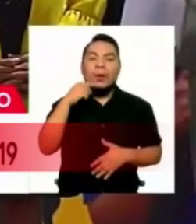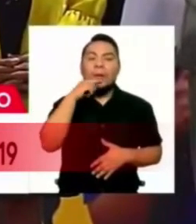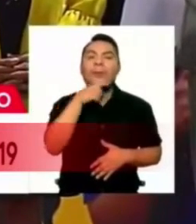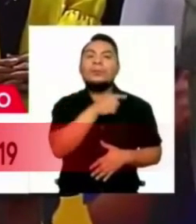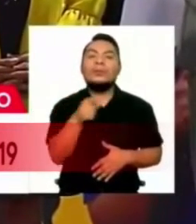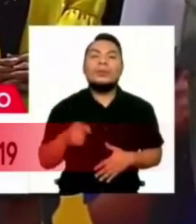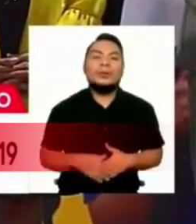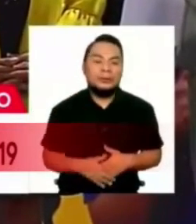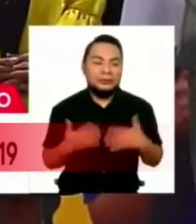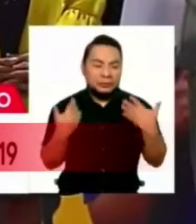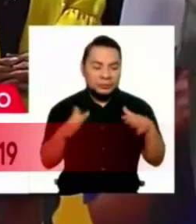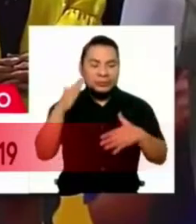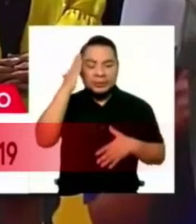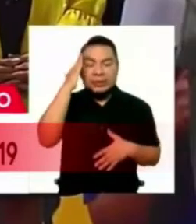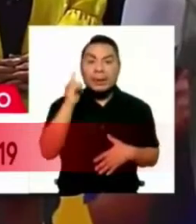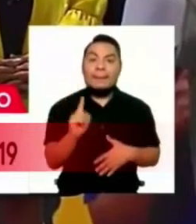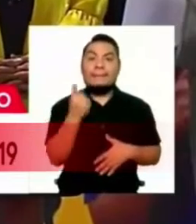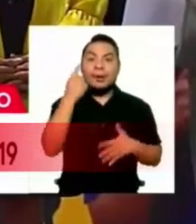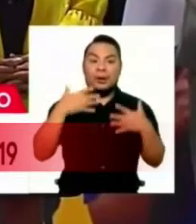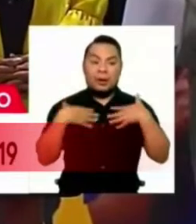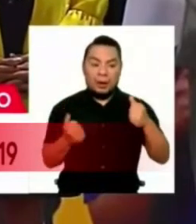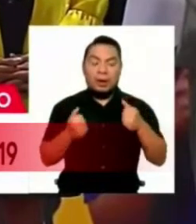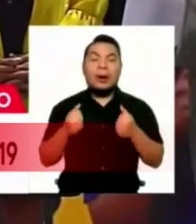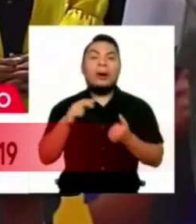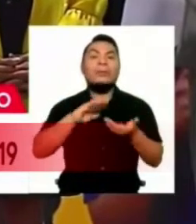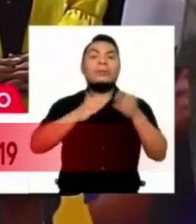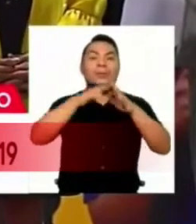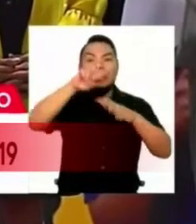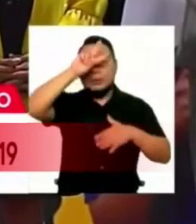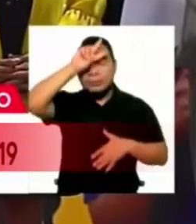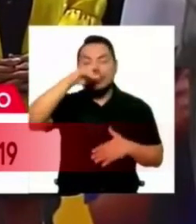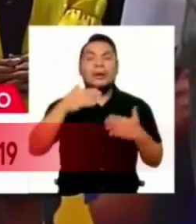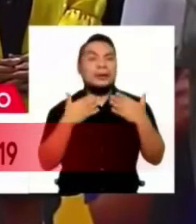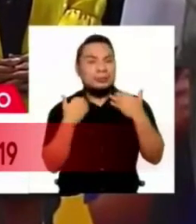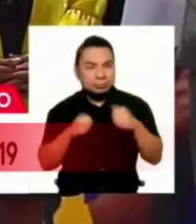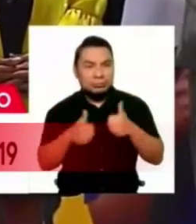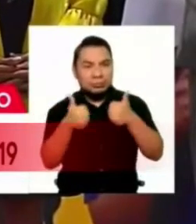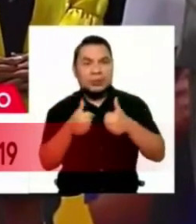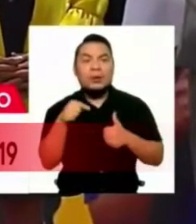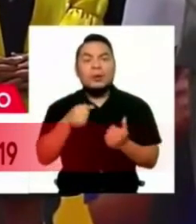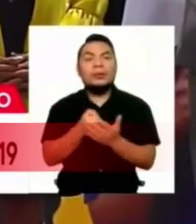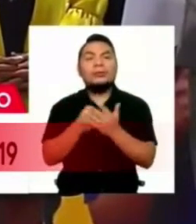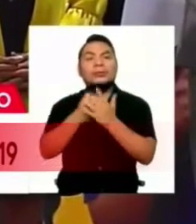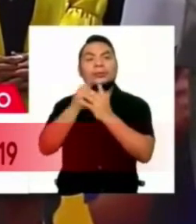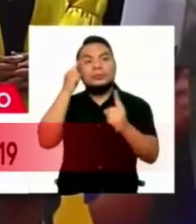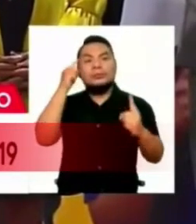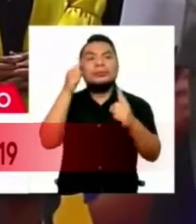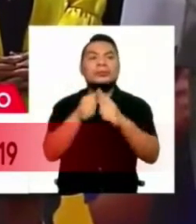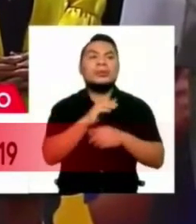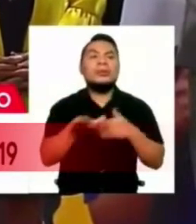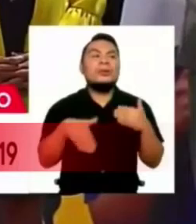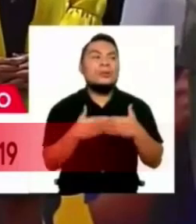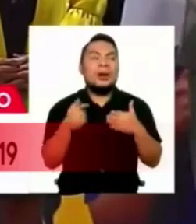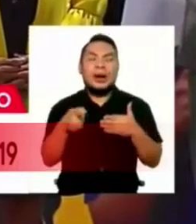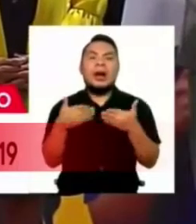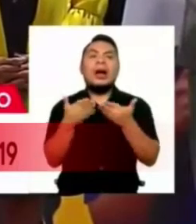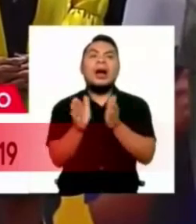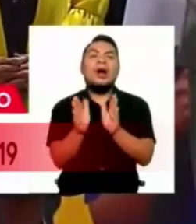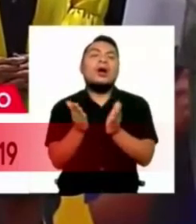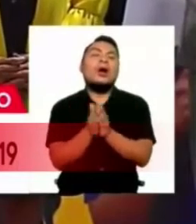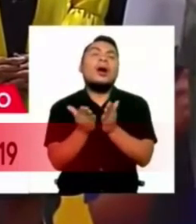y mujeres que saben que primero es la salud del pueblo peruano. Hoy tenemos un desafío para abrir las